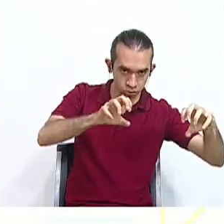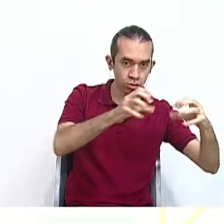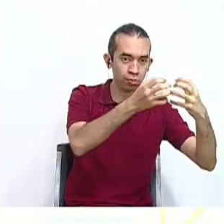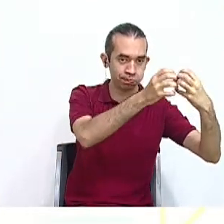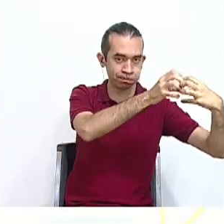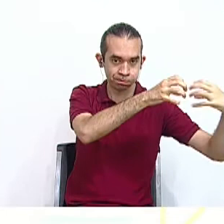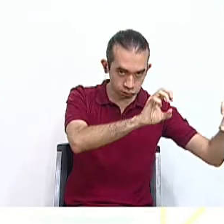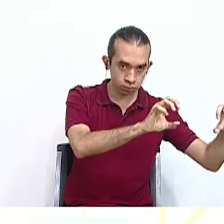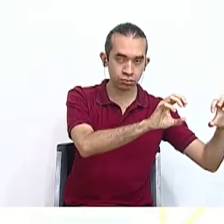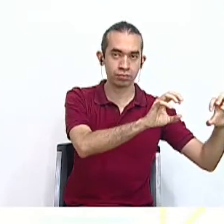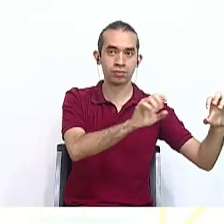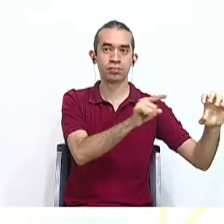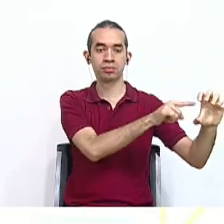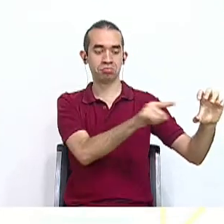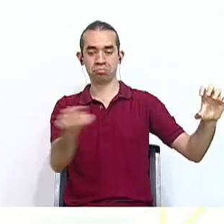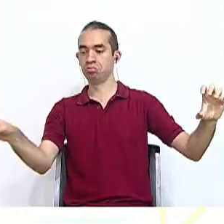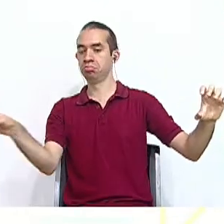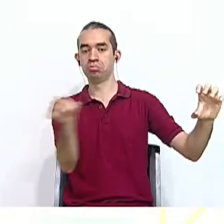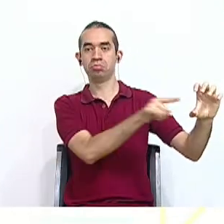lo siguiente. Serían,